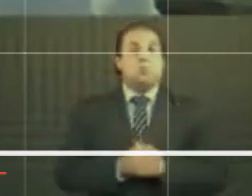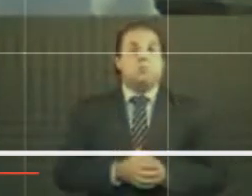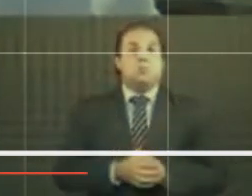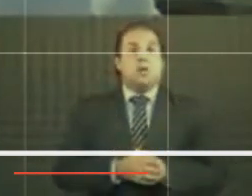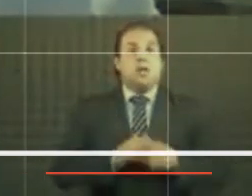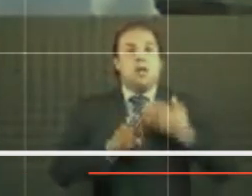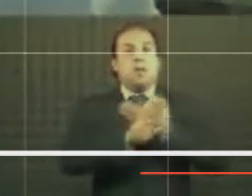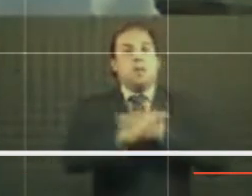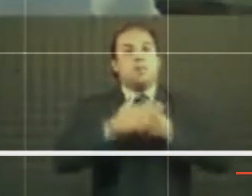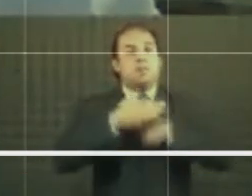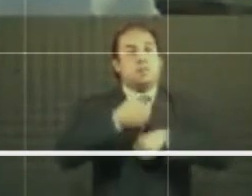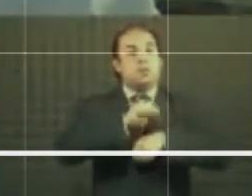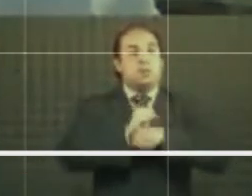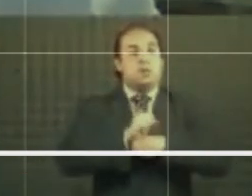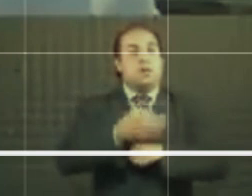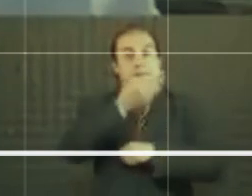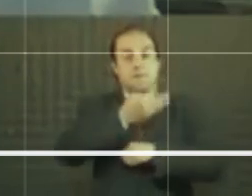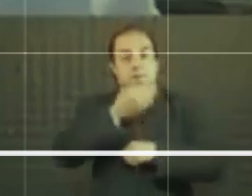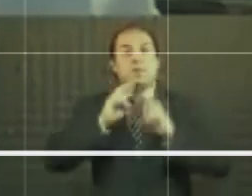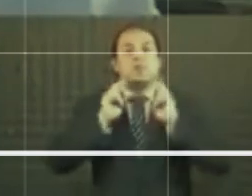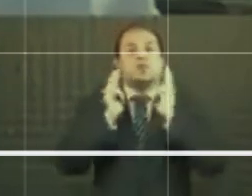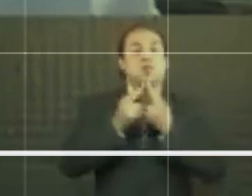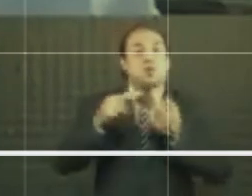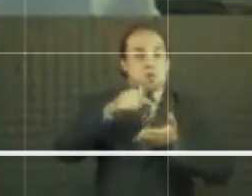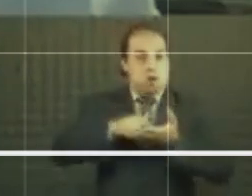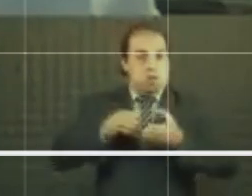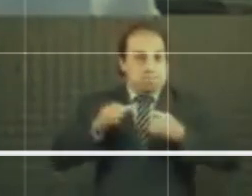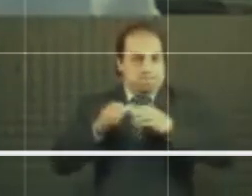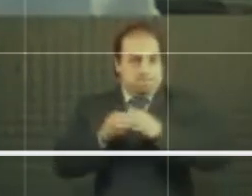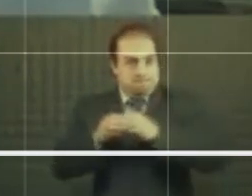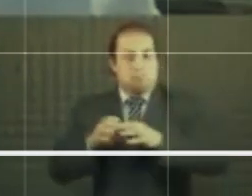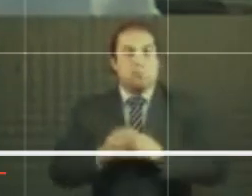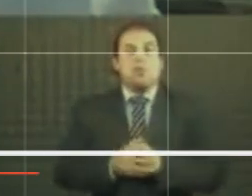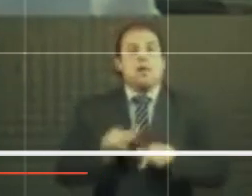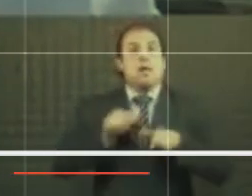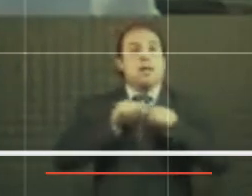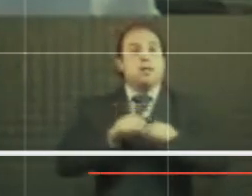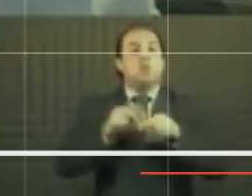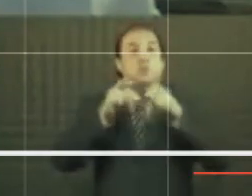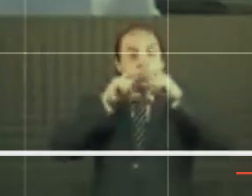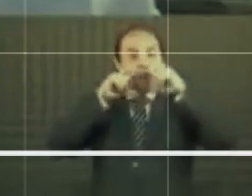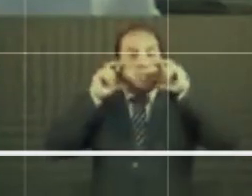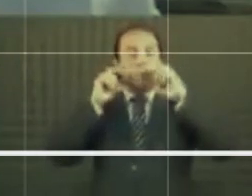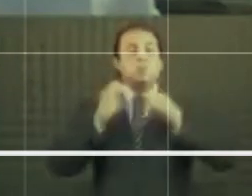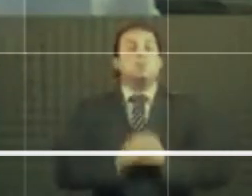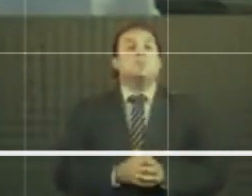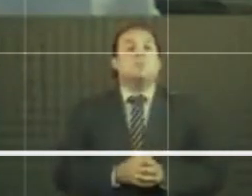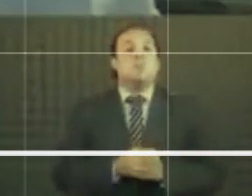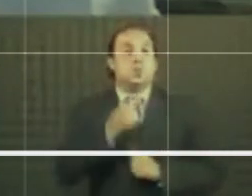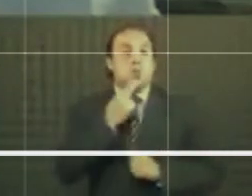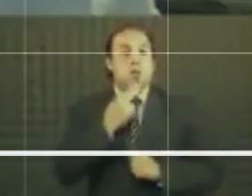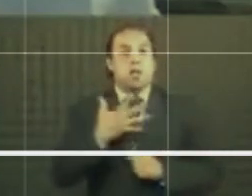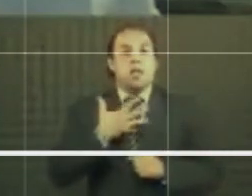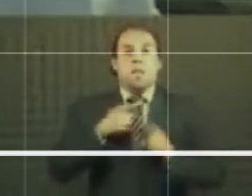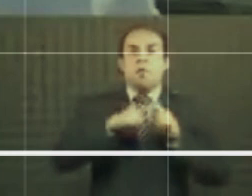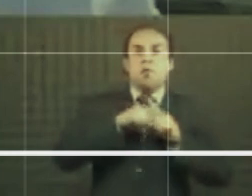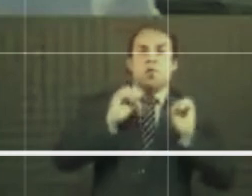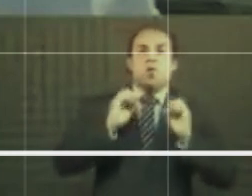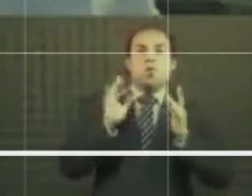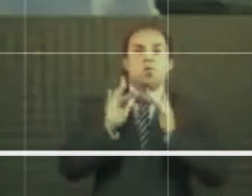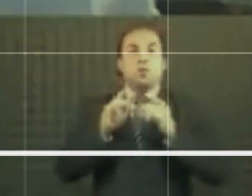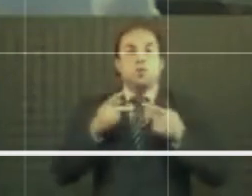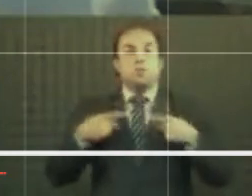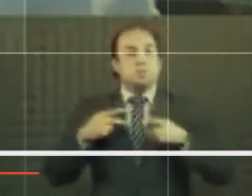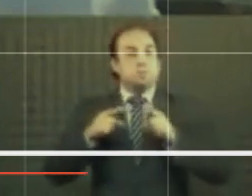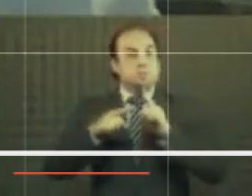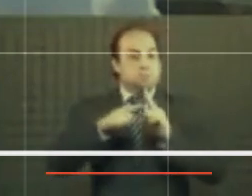evitar en las próximas semanas fiestas, reuniones en espacios cerrados. Hay que continuar usando el cubrebocas. Y si hemos salido positivos o estuvimos en contacto